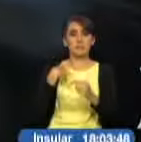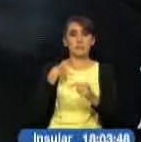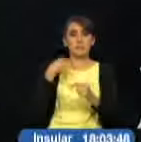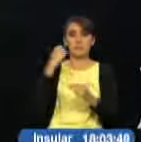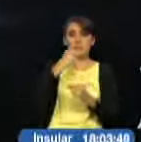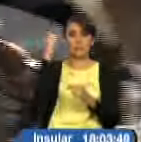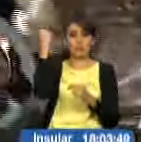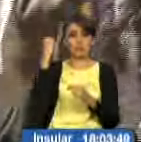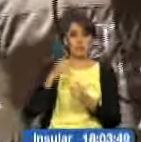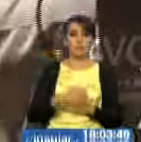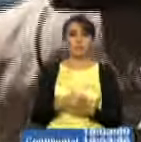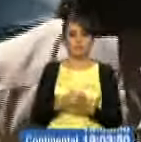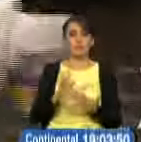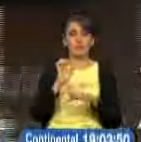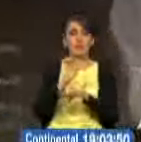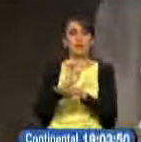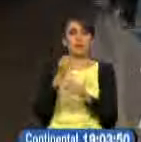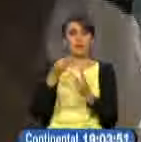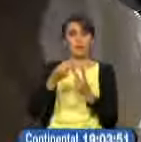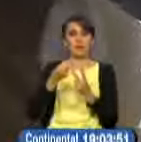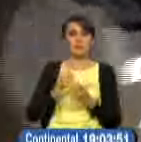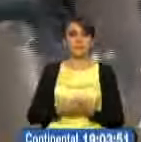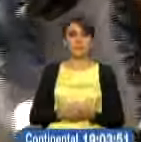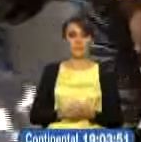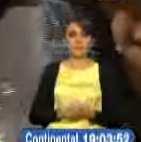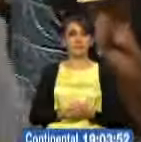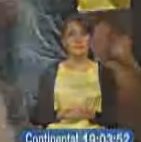declarado vencedor. César García, Ecuador TV.